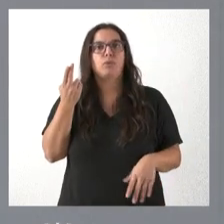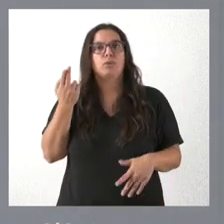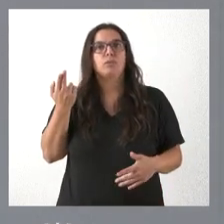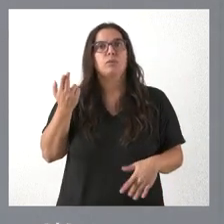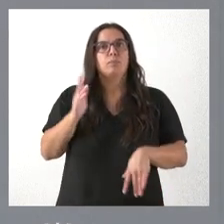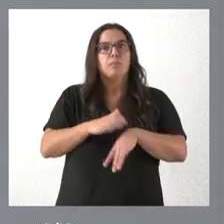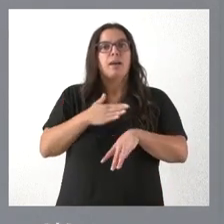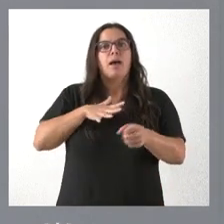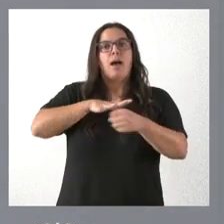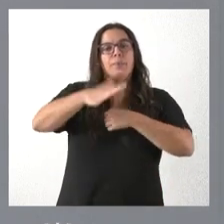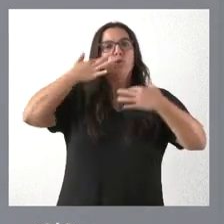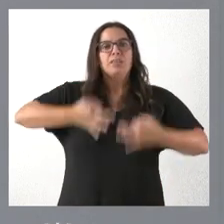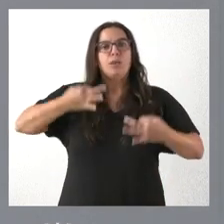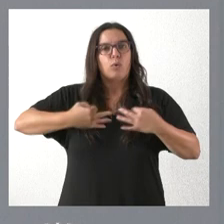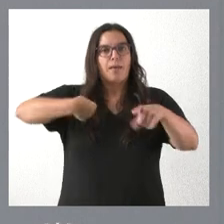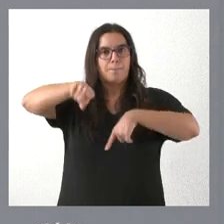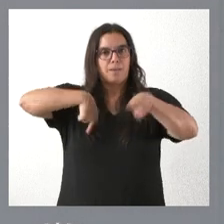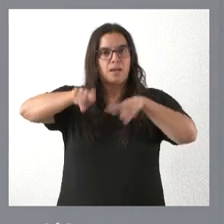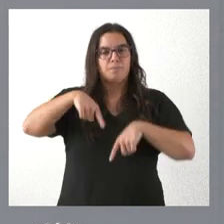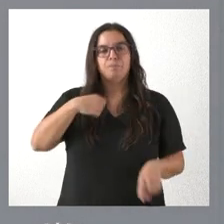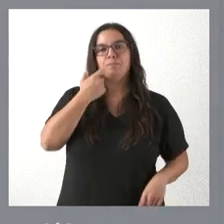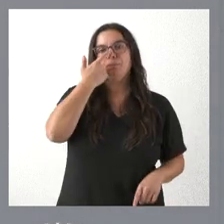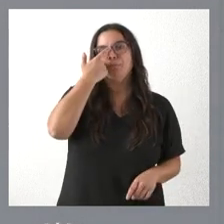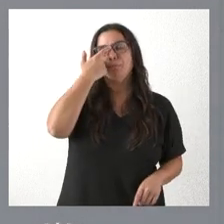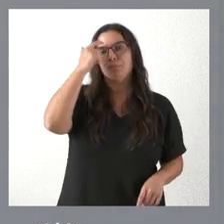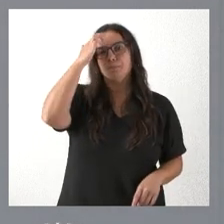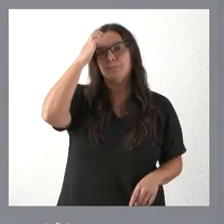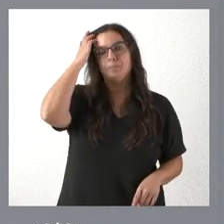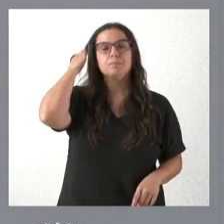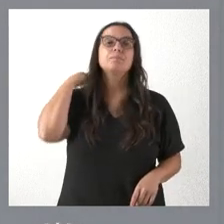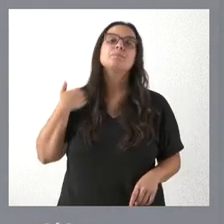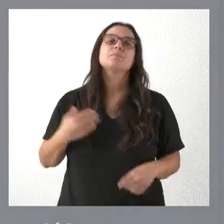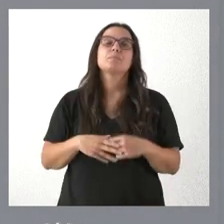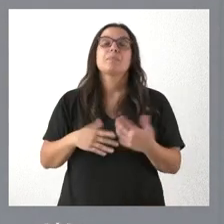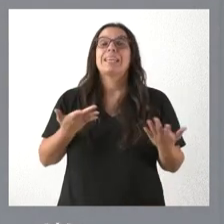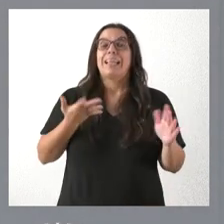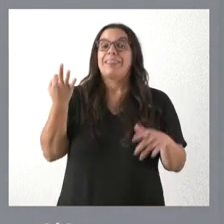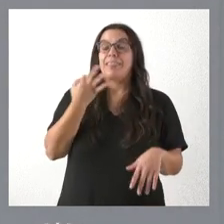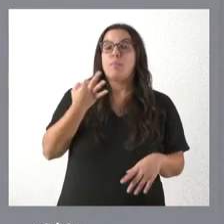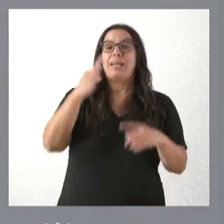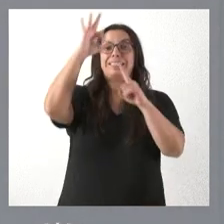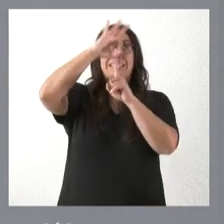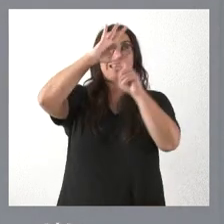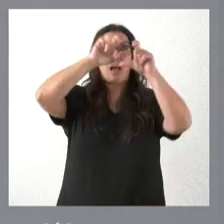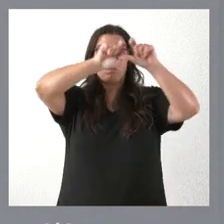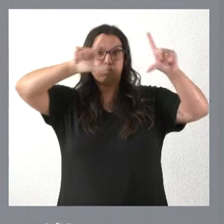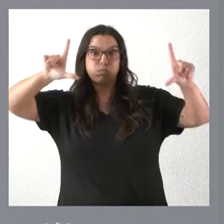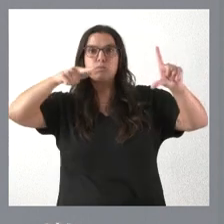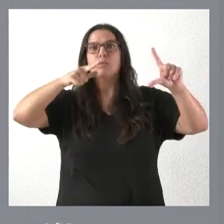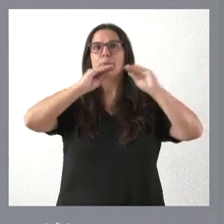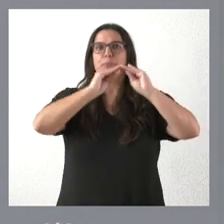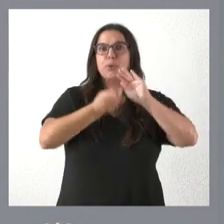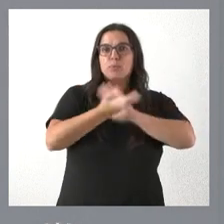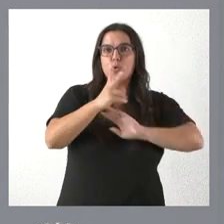el ámbito de la seguridad Vial exige la generación de nuevas señales verticales y el apoyo de nuevas tecnologías